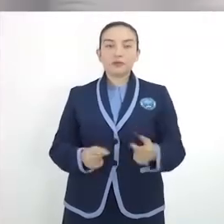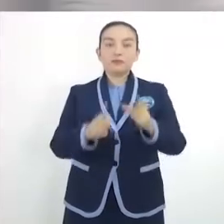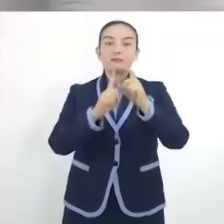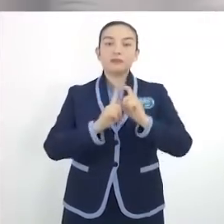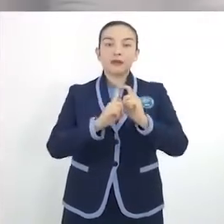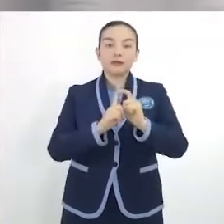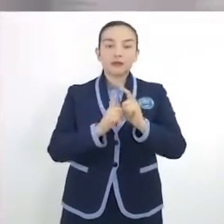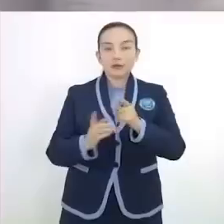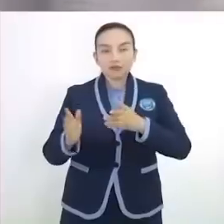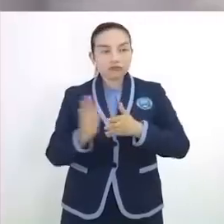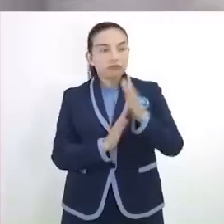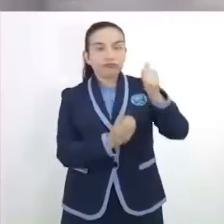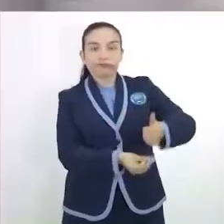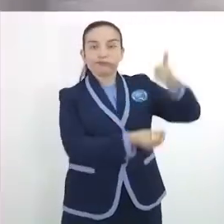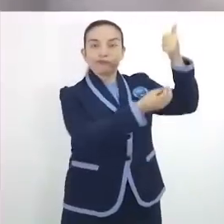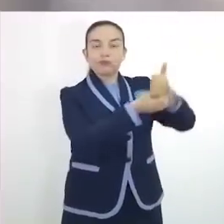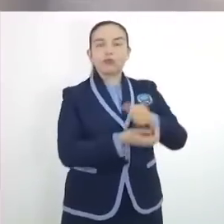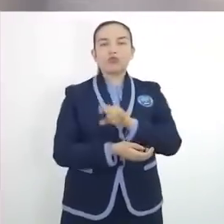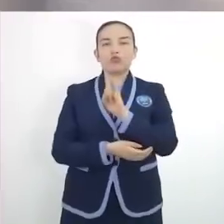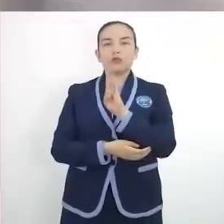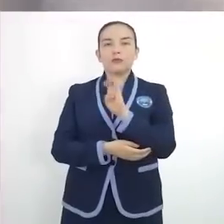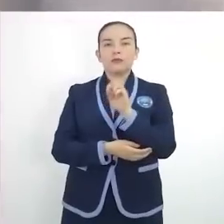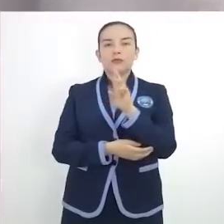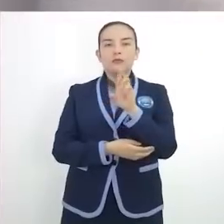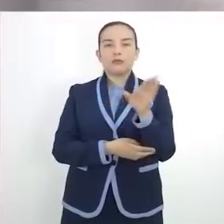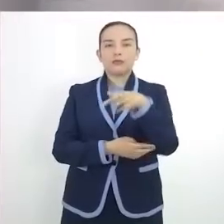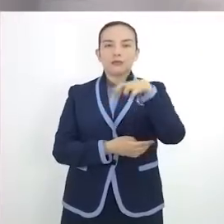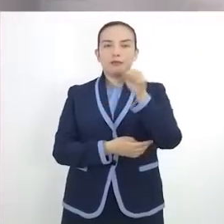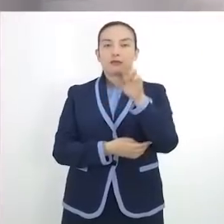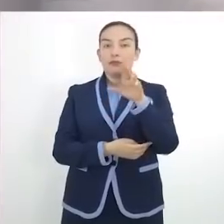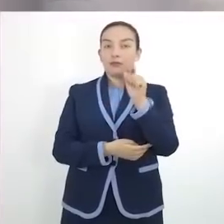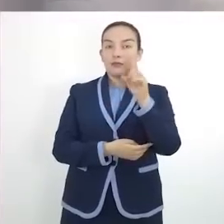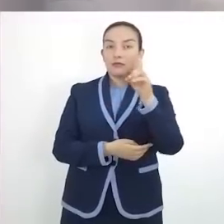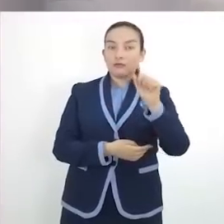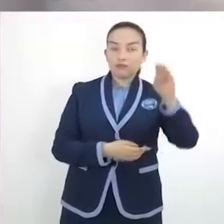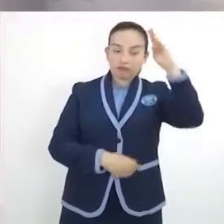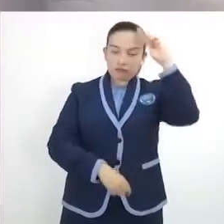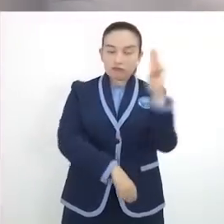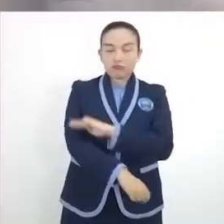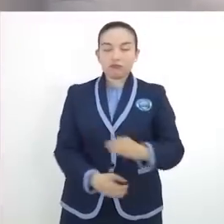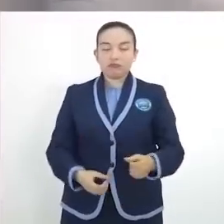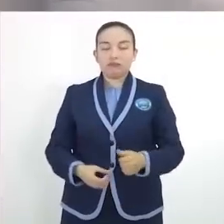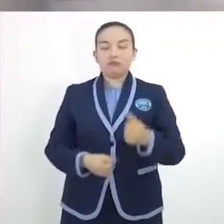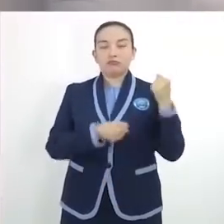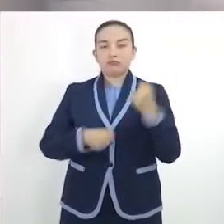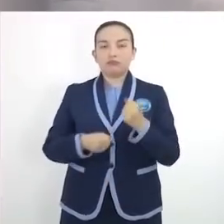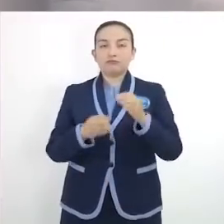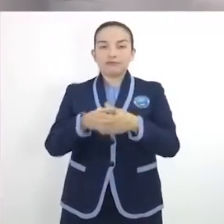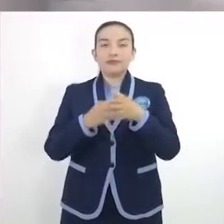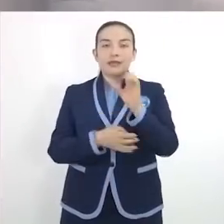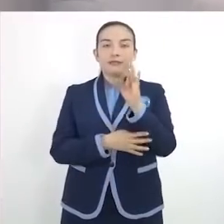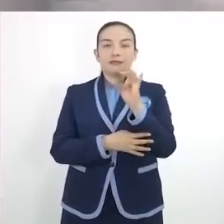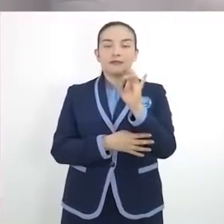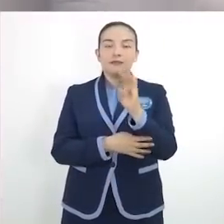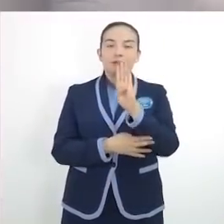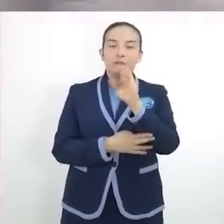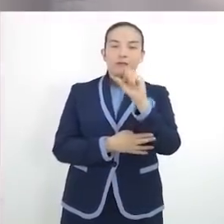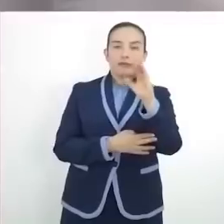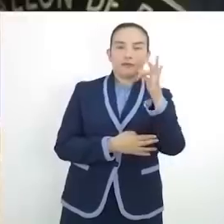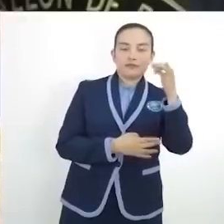Palabras del señor Teniente Coronel Uber Orlando Pulido Parada, comandante del Batallón de Policía Militar número 15, Bacatá.